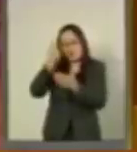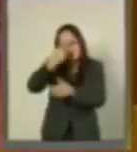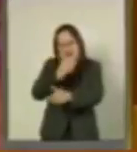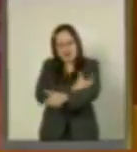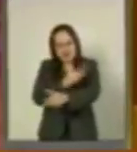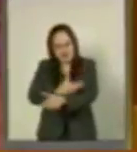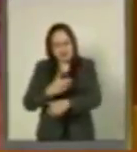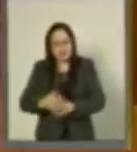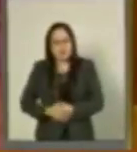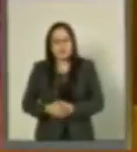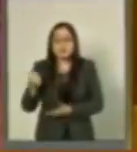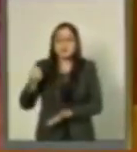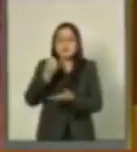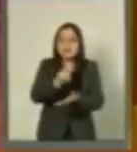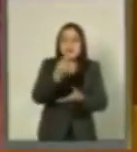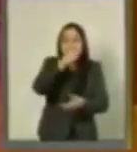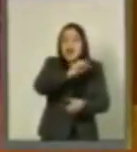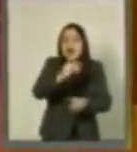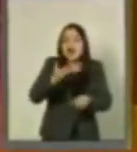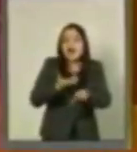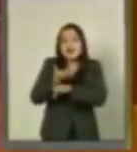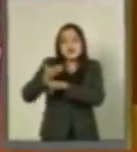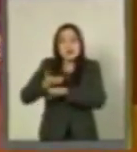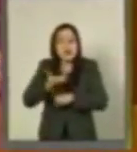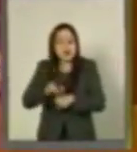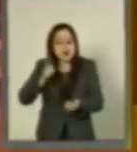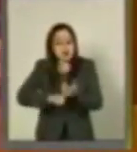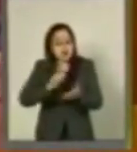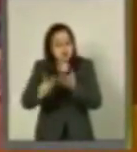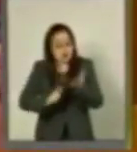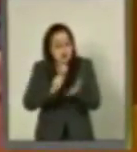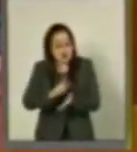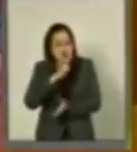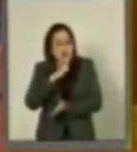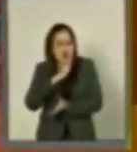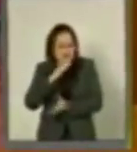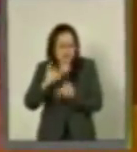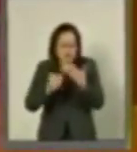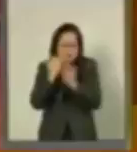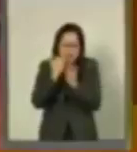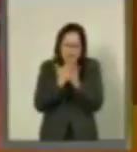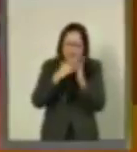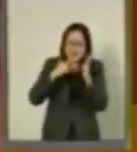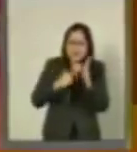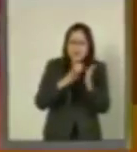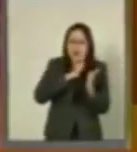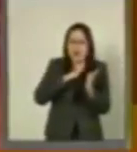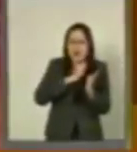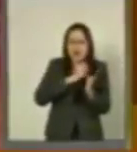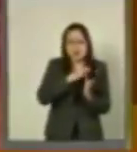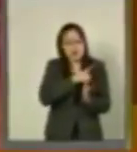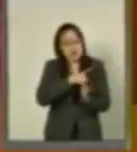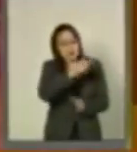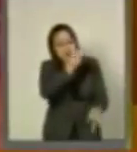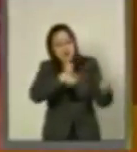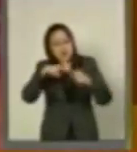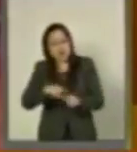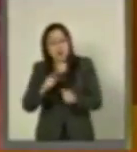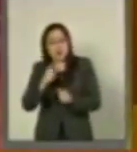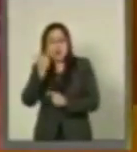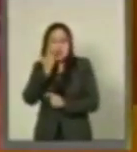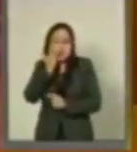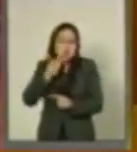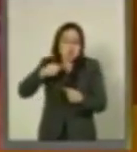Los recursos que se le dan a los estados está en ley, hay un proceso para entregar esos recursos, no tienen que venir a quedar bien con